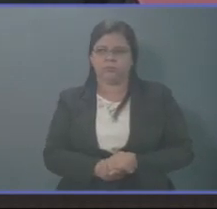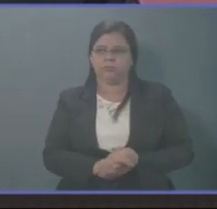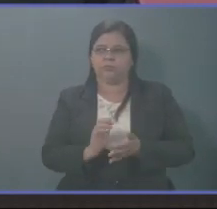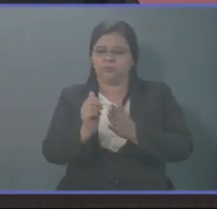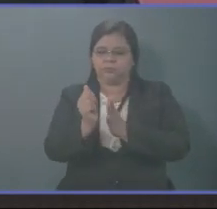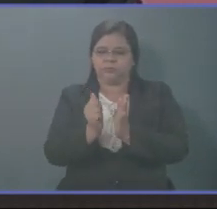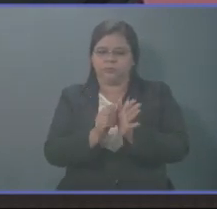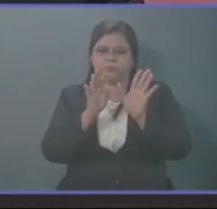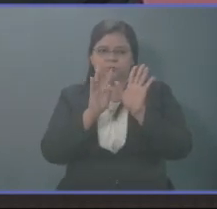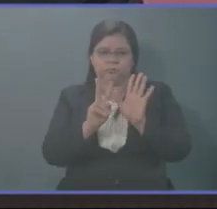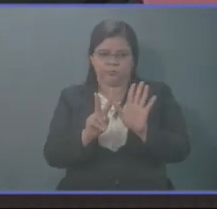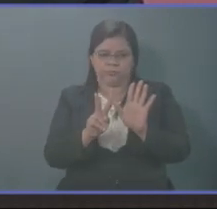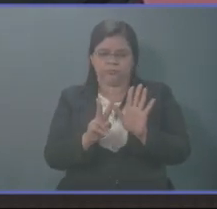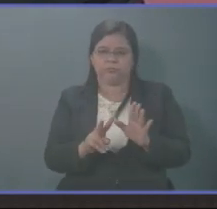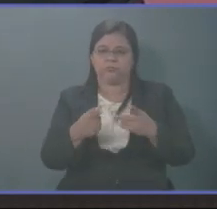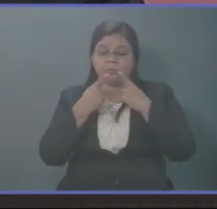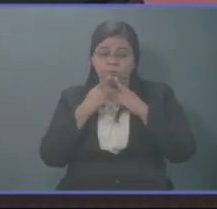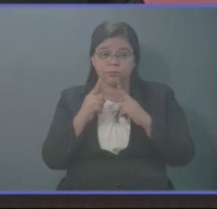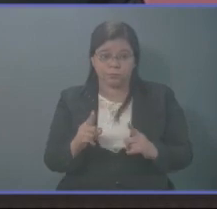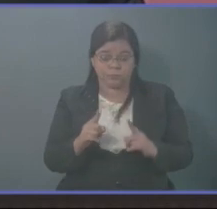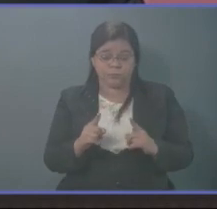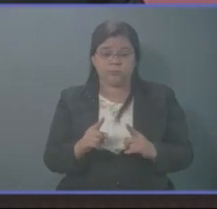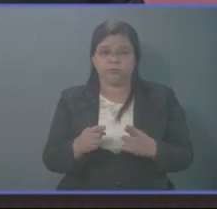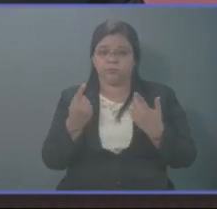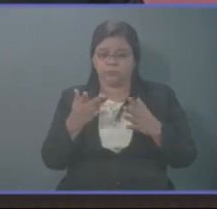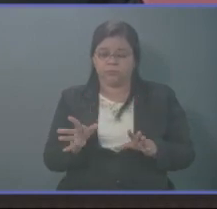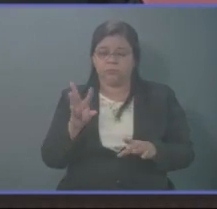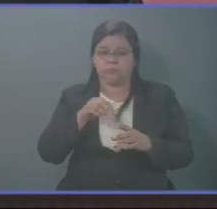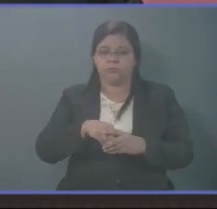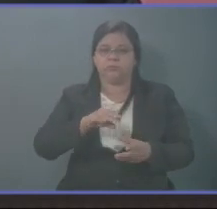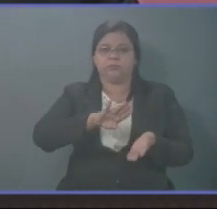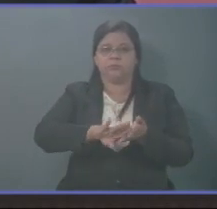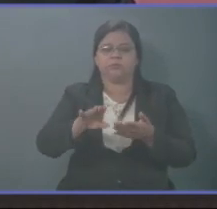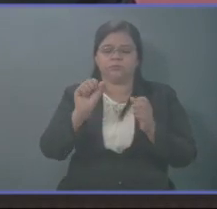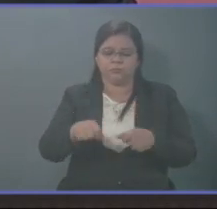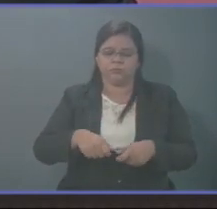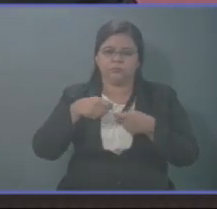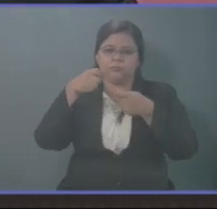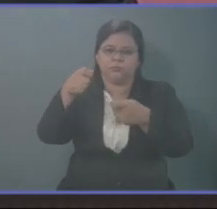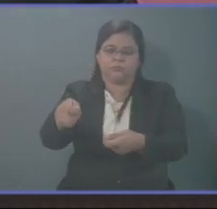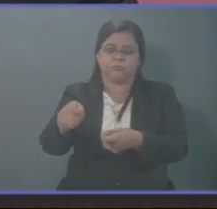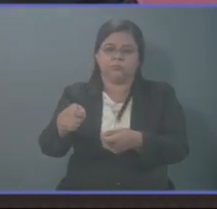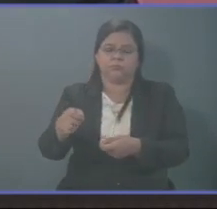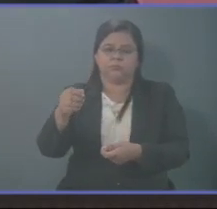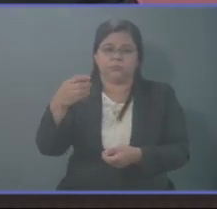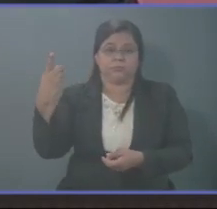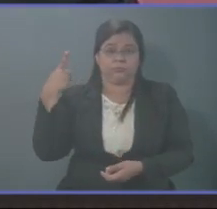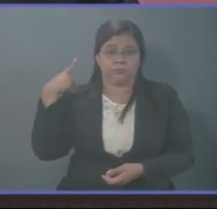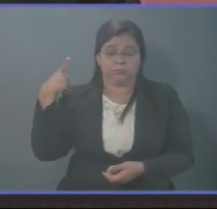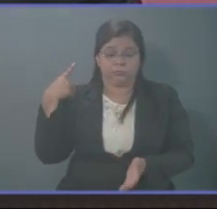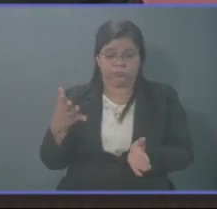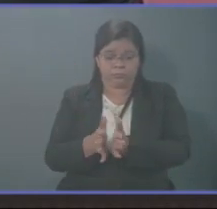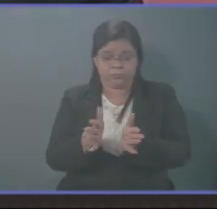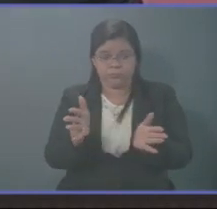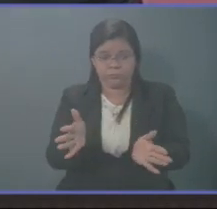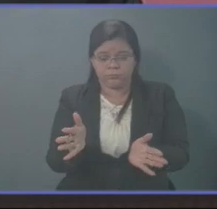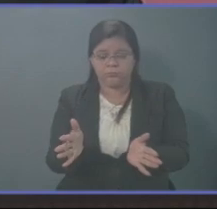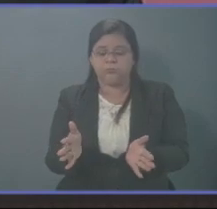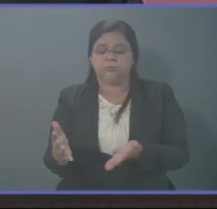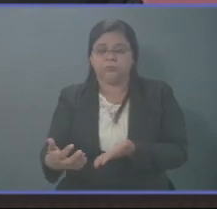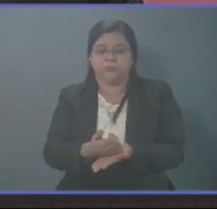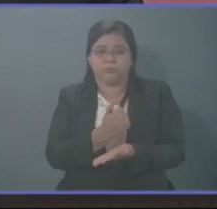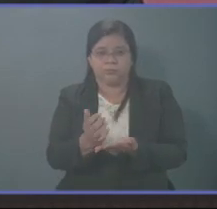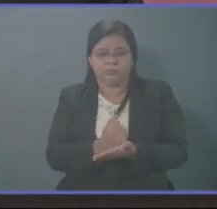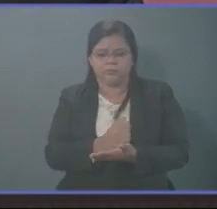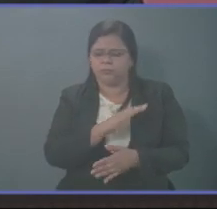Artículo 7. Las declaraciones que incluyen pago deberán presentarse ante la Dirección General de Impuestos Internos y los